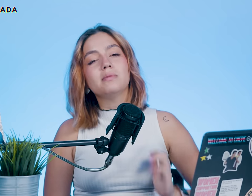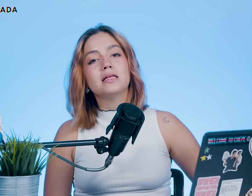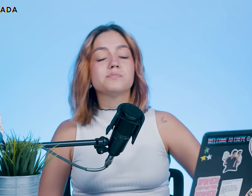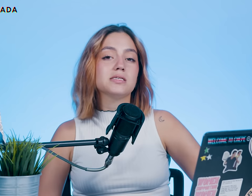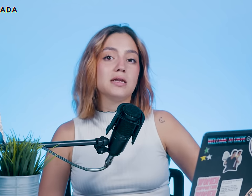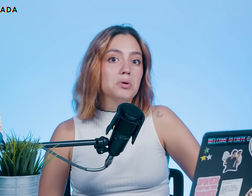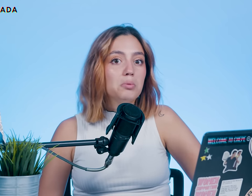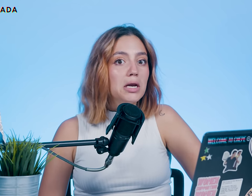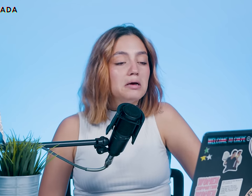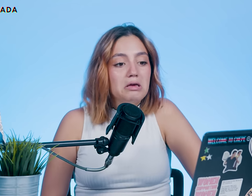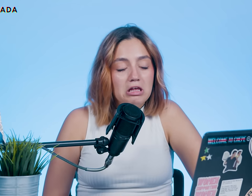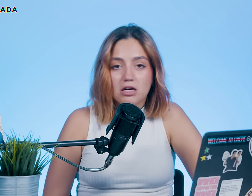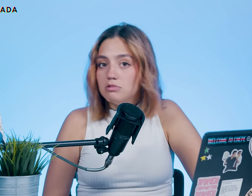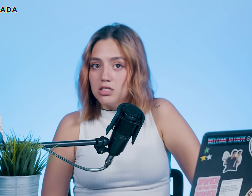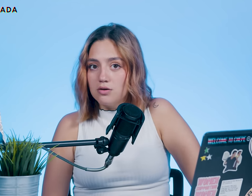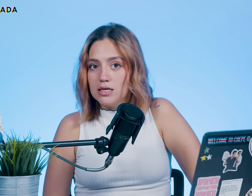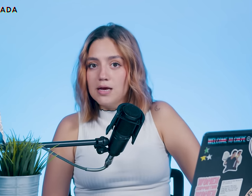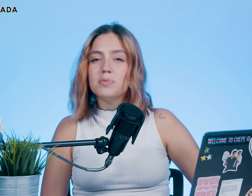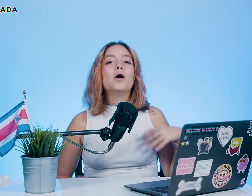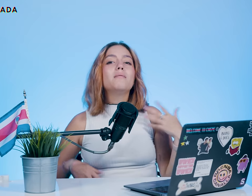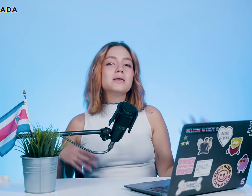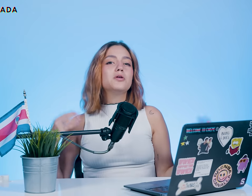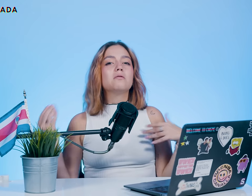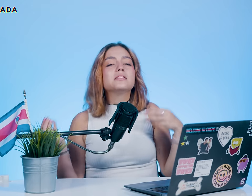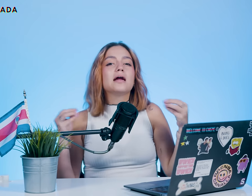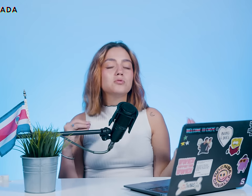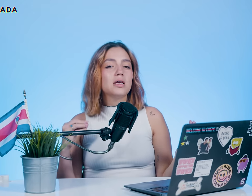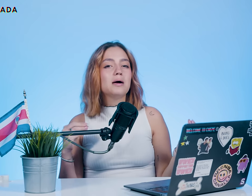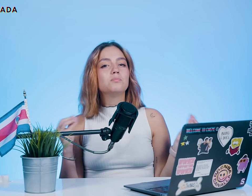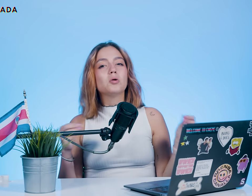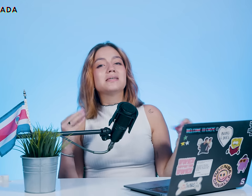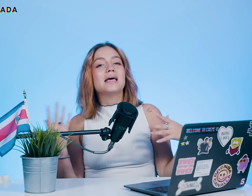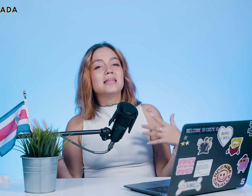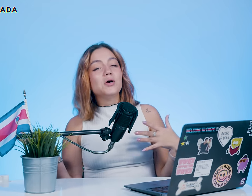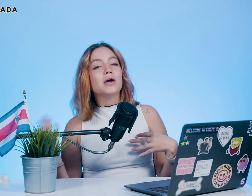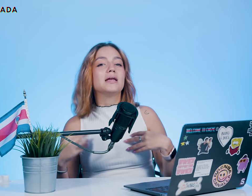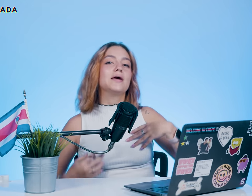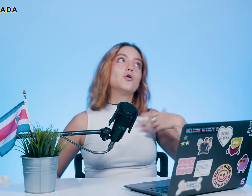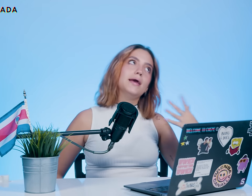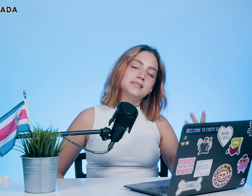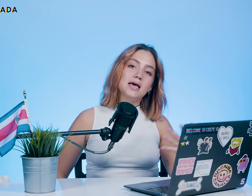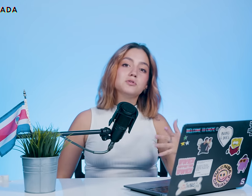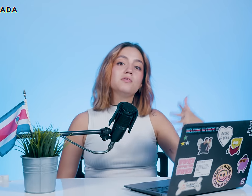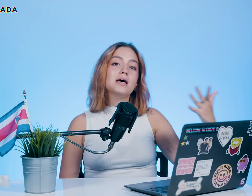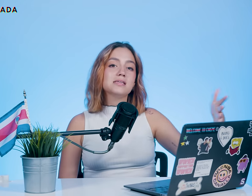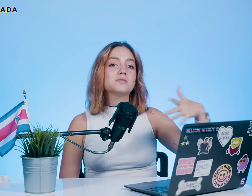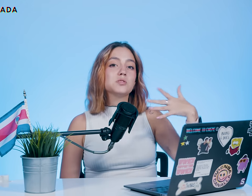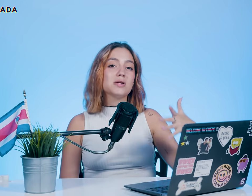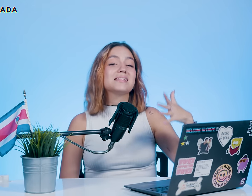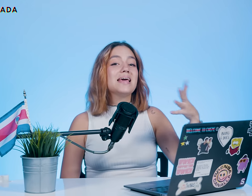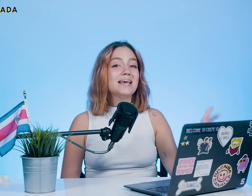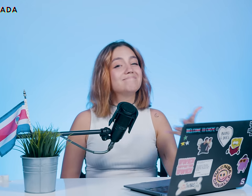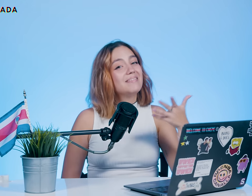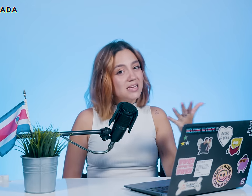lo que probablemente les parecería una buena idea irse a vivir allí obviamente podríamos entrar en un tema un poco más ético en el que Okay se le da posibilidades a